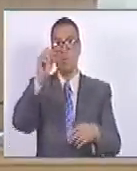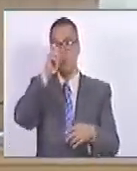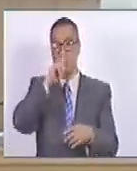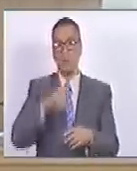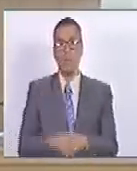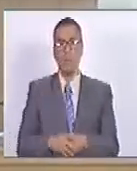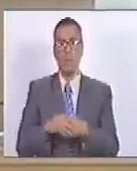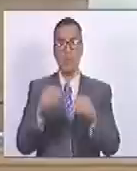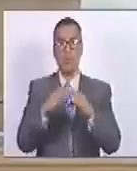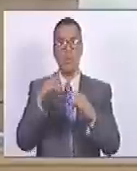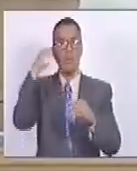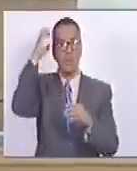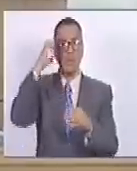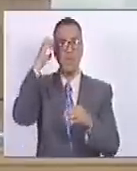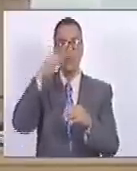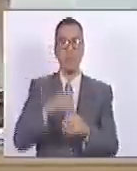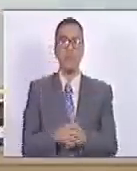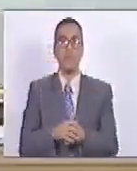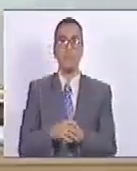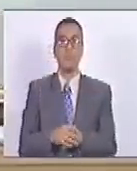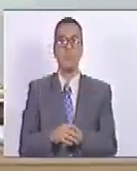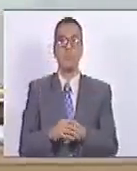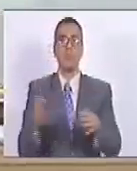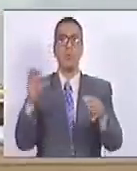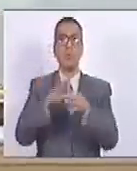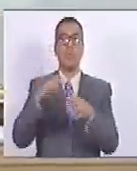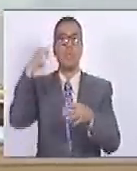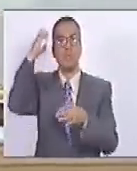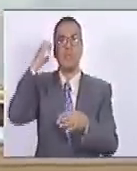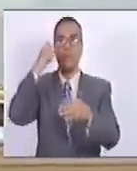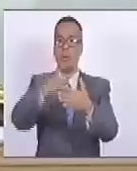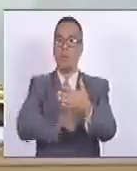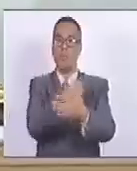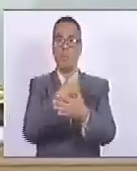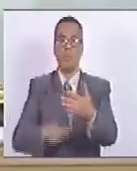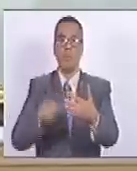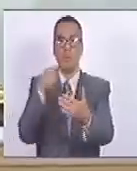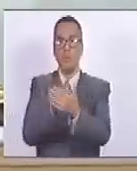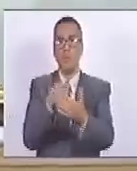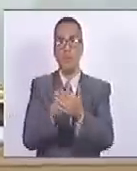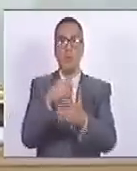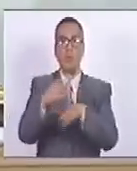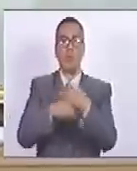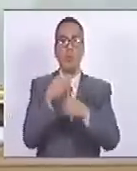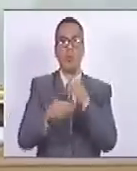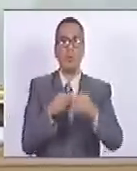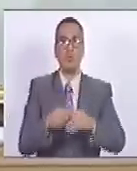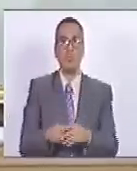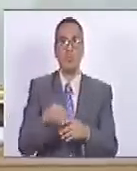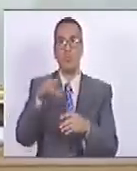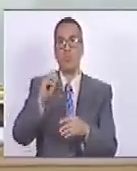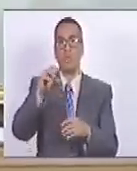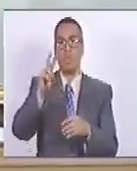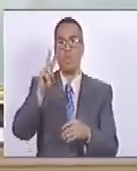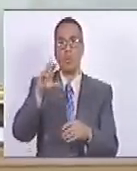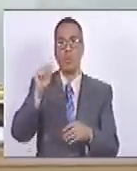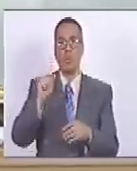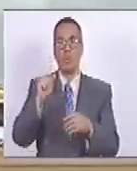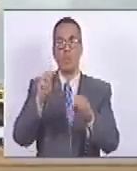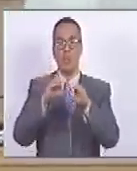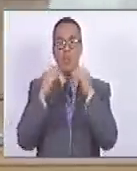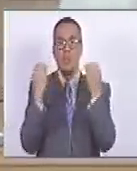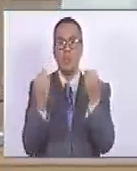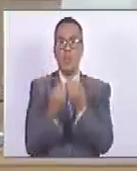Los civilistas europeos, la Unión Europea prohibió que ese pago se hiciera a COVAX, a un mecanismo de la